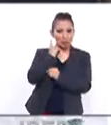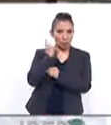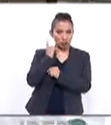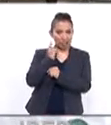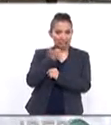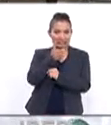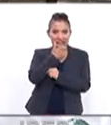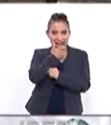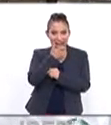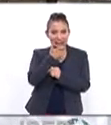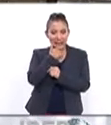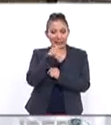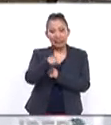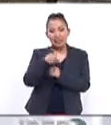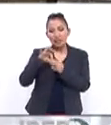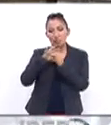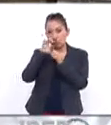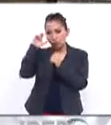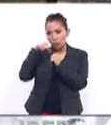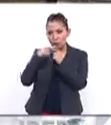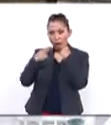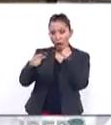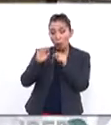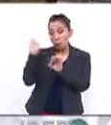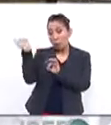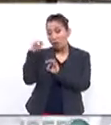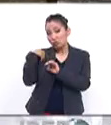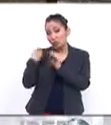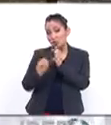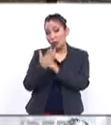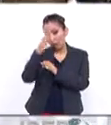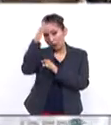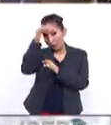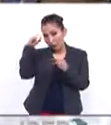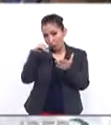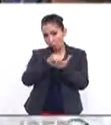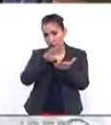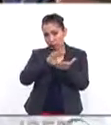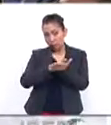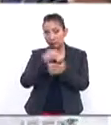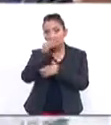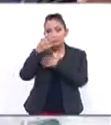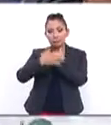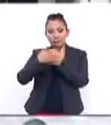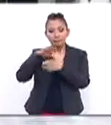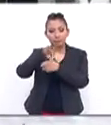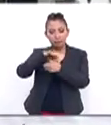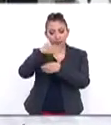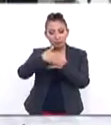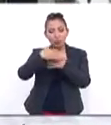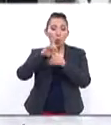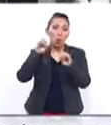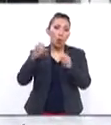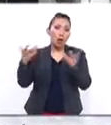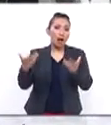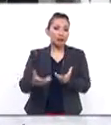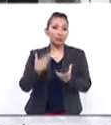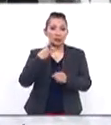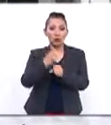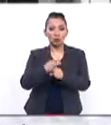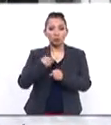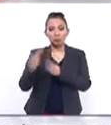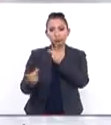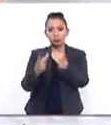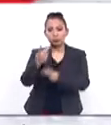diputados británicos y la Unión Europea un posible nuevo acuerdo, convocar elecciones o realizar un